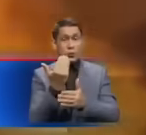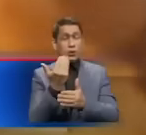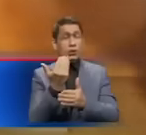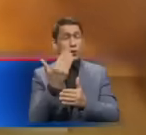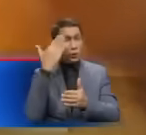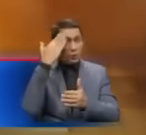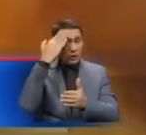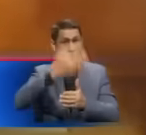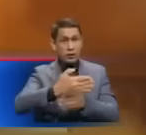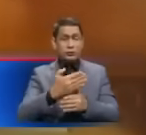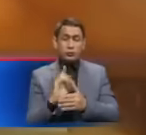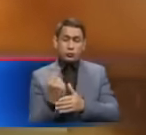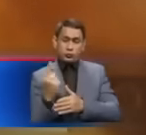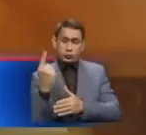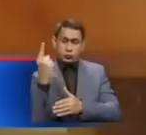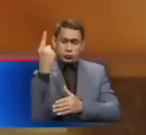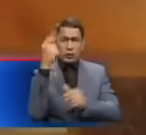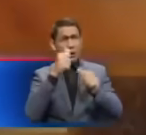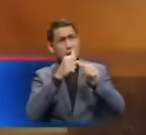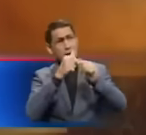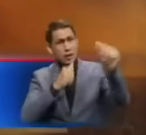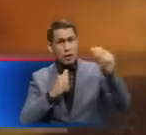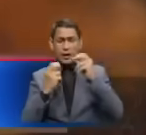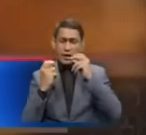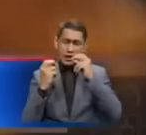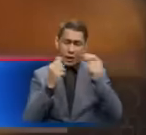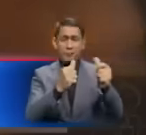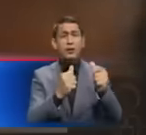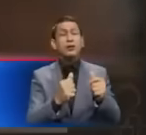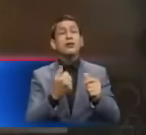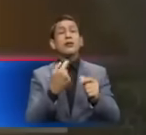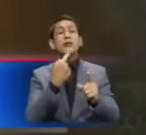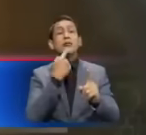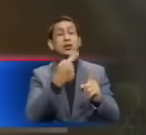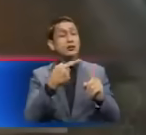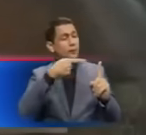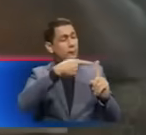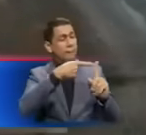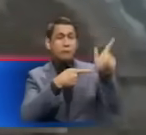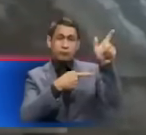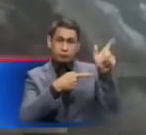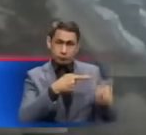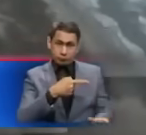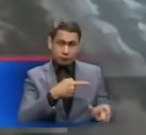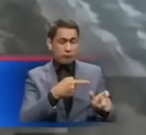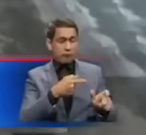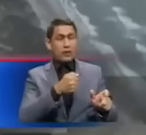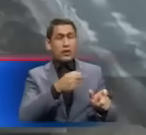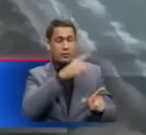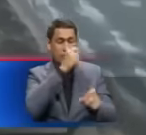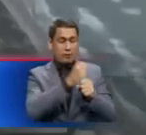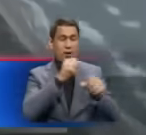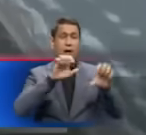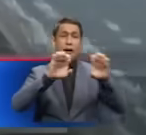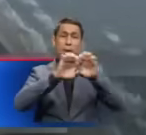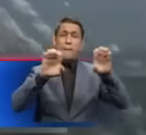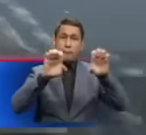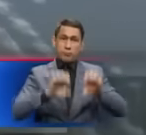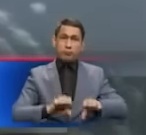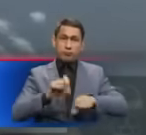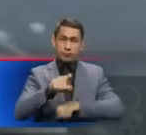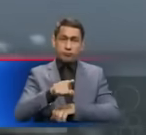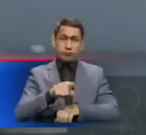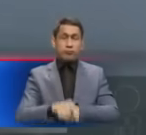ni tan rápido, declaró así una comentarista durante la transmisión en directo de la empresa del multimillonario Elon Musk.